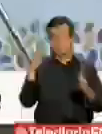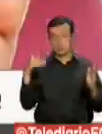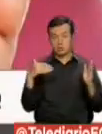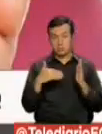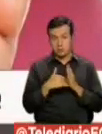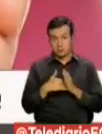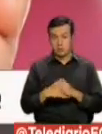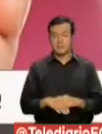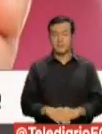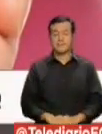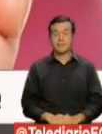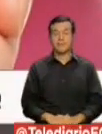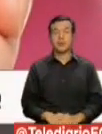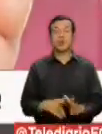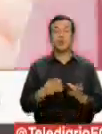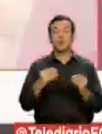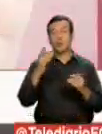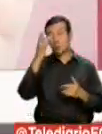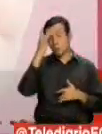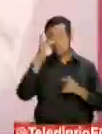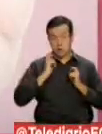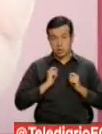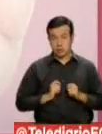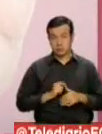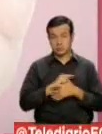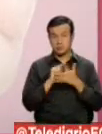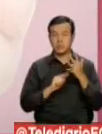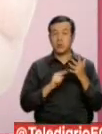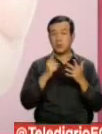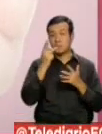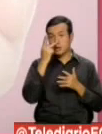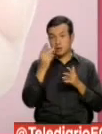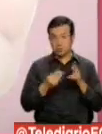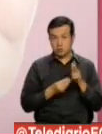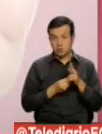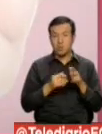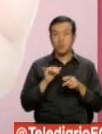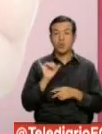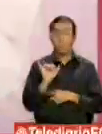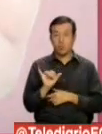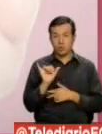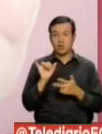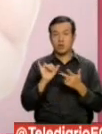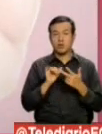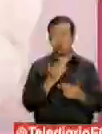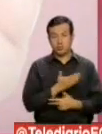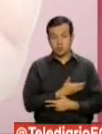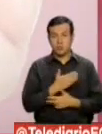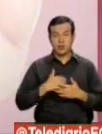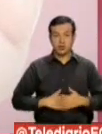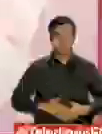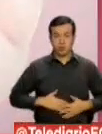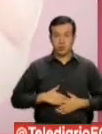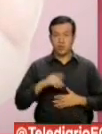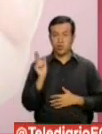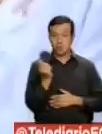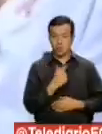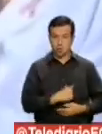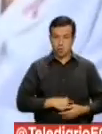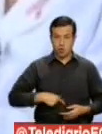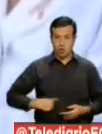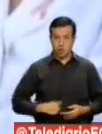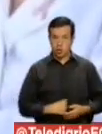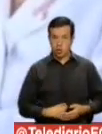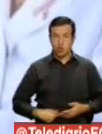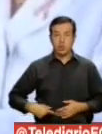25.000. La mayoría de tipos de cáncer en Ecuador son próstata, cuello uterino, mama, estómago, colon y pulmón.